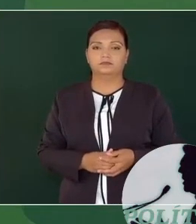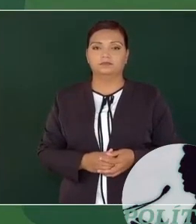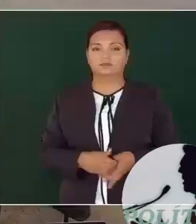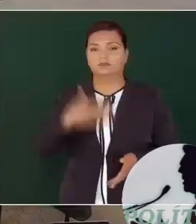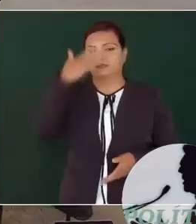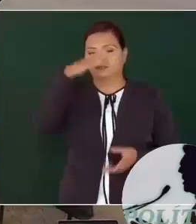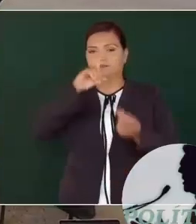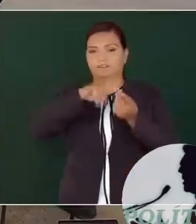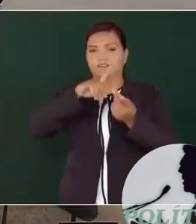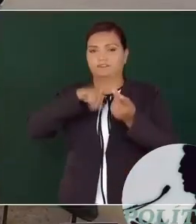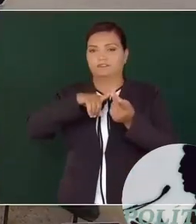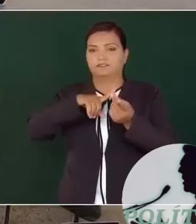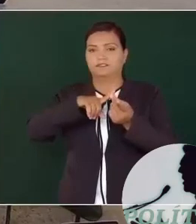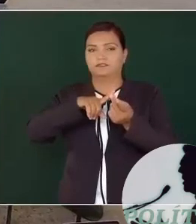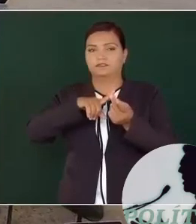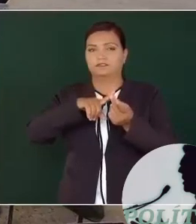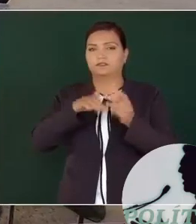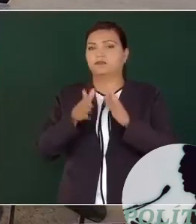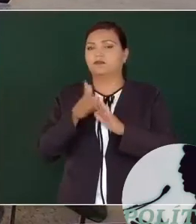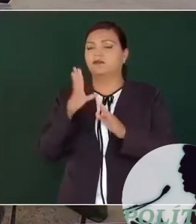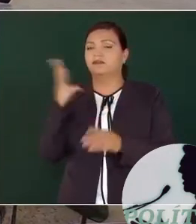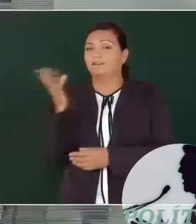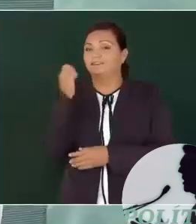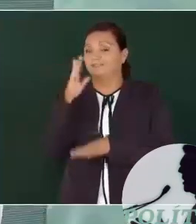¿Saben dónde vamos ganando